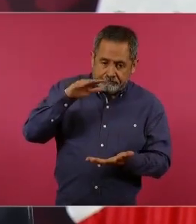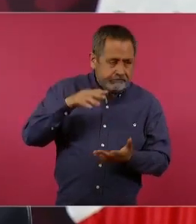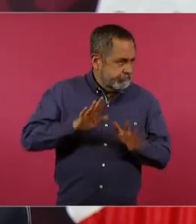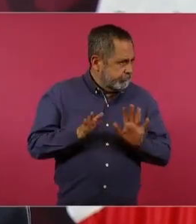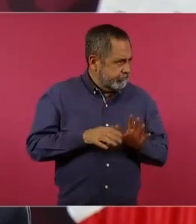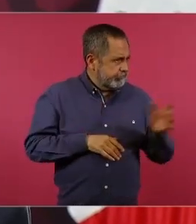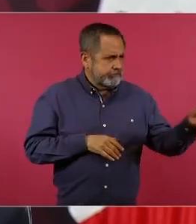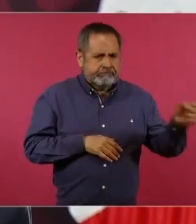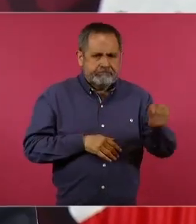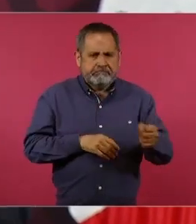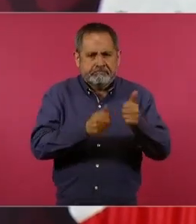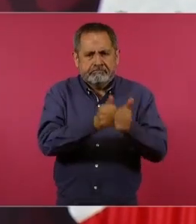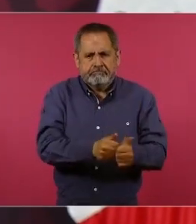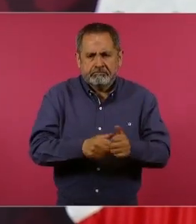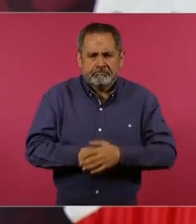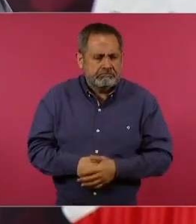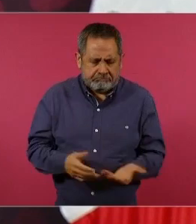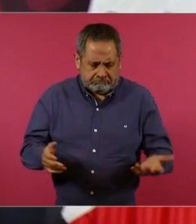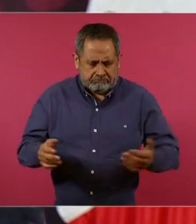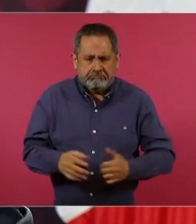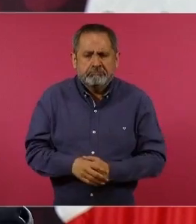queda. Lo mismo,